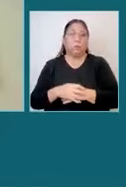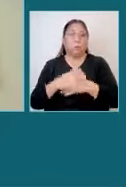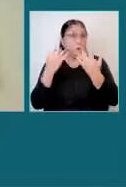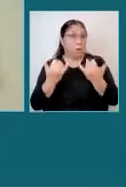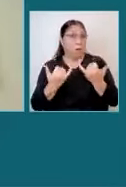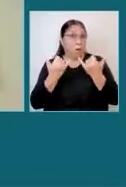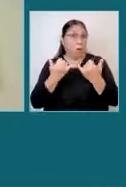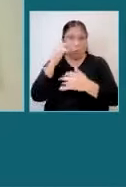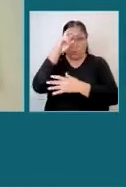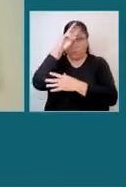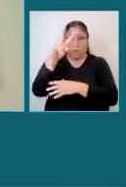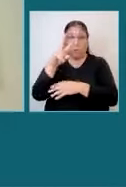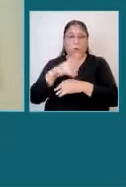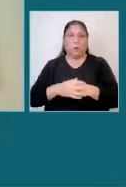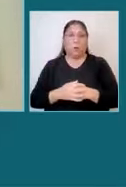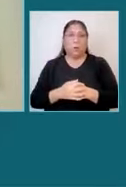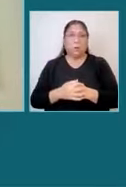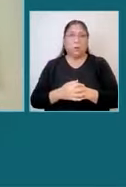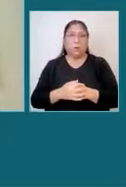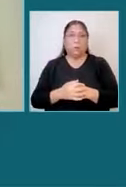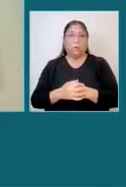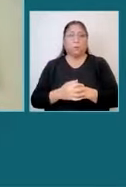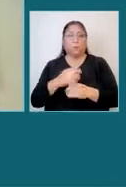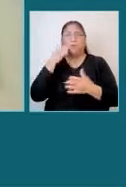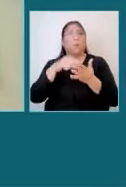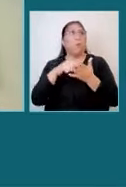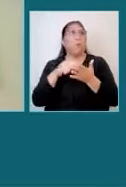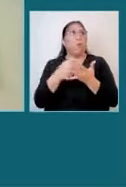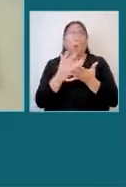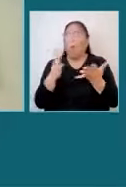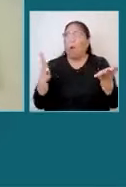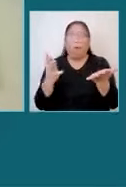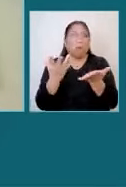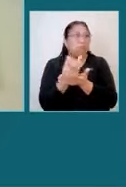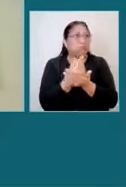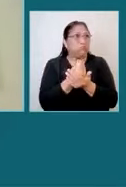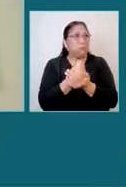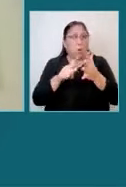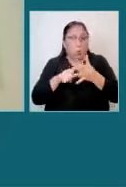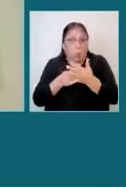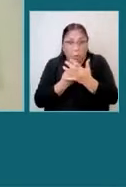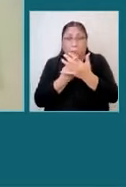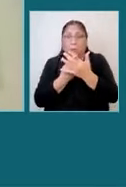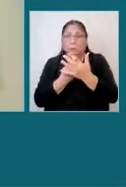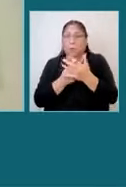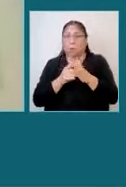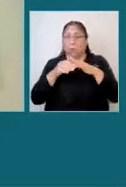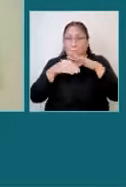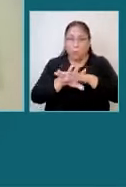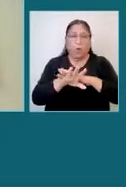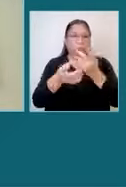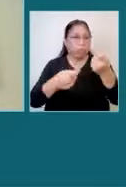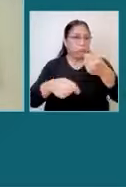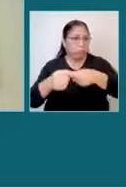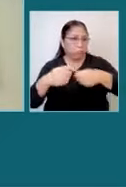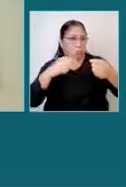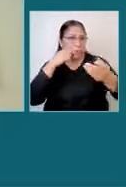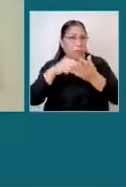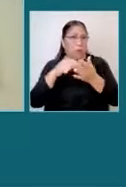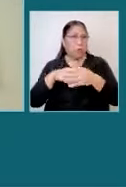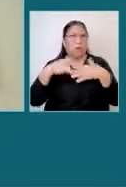Actualmente en el Perú, las startups no encuentran financiamiento en su etapa de consolidación en el mercado. A pesar de